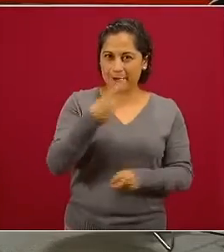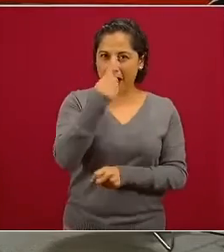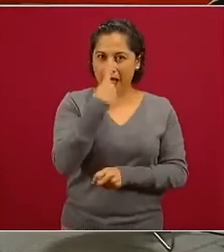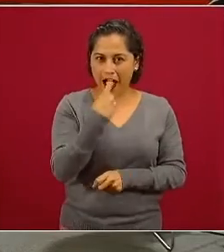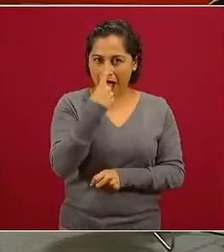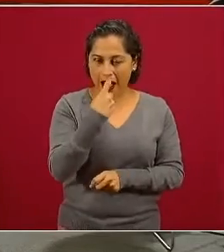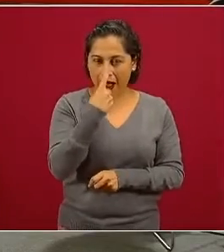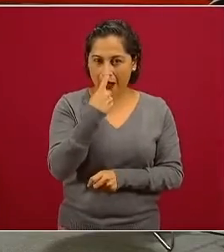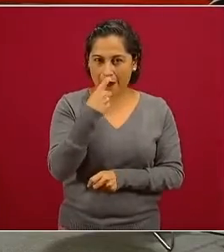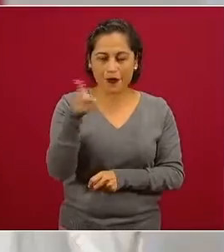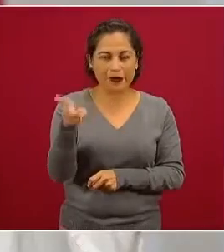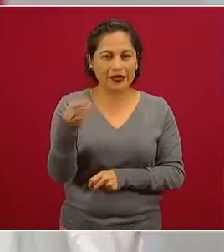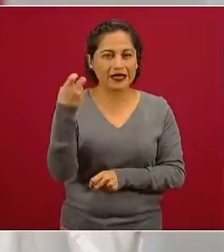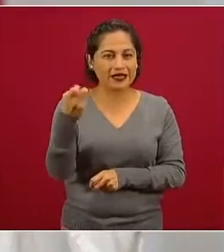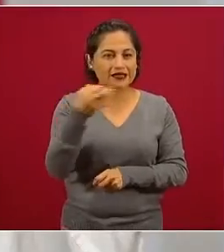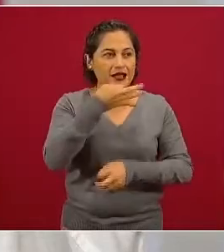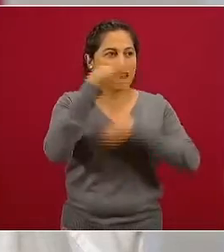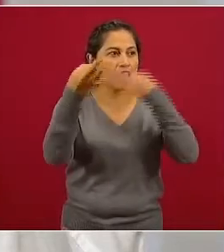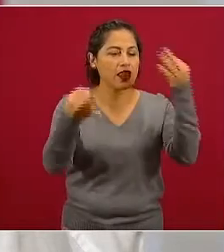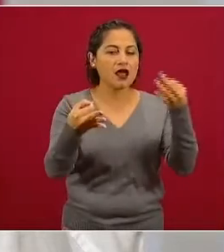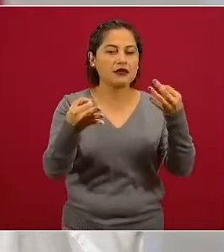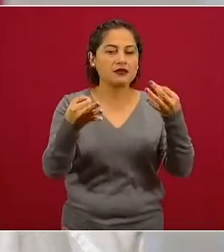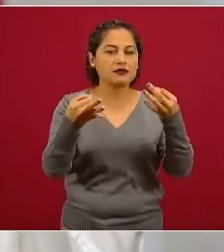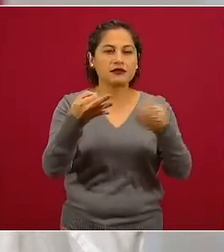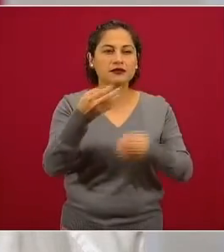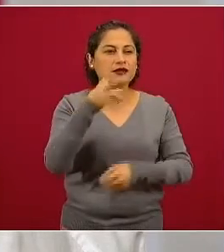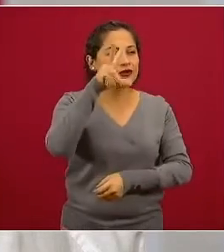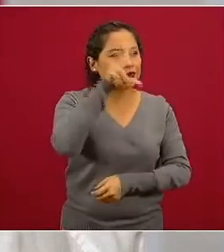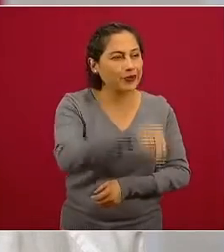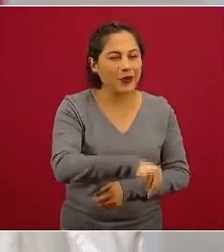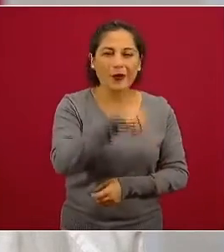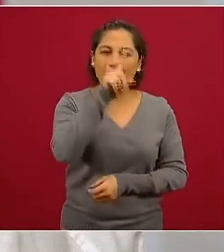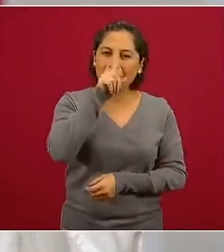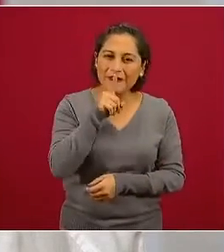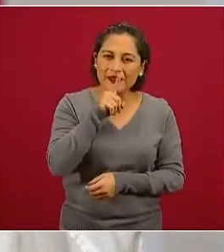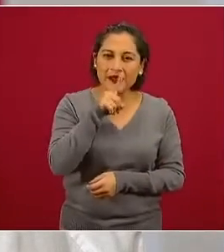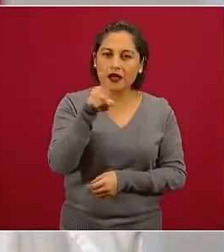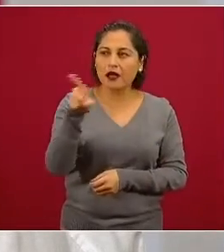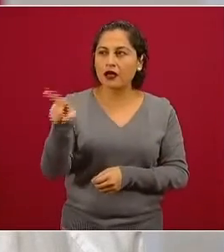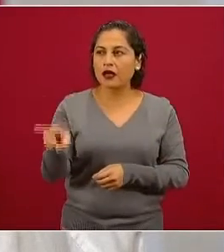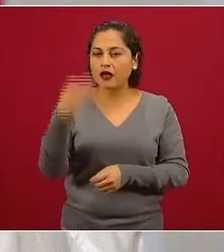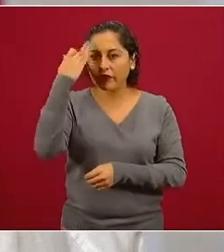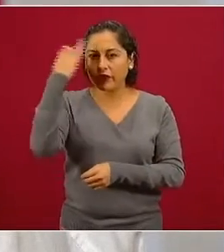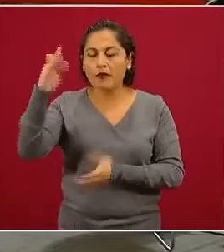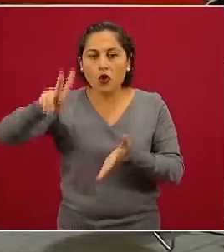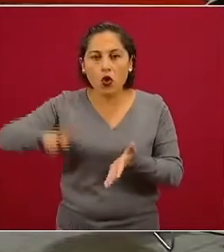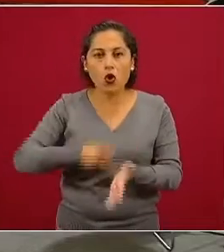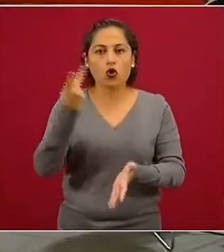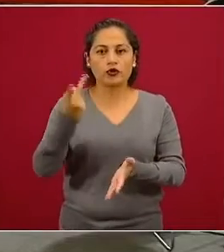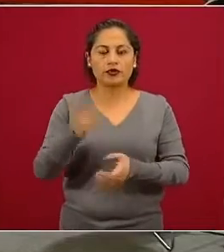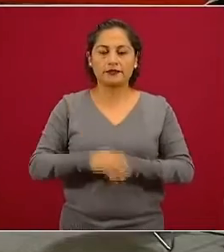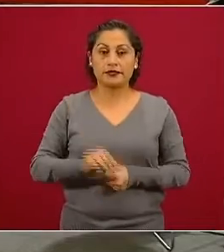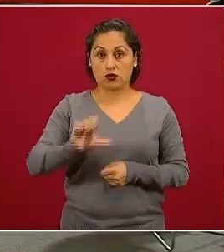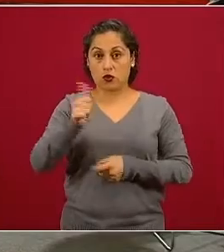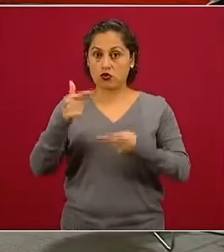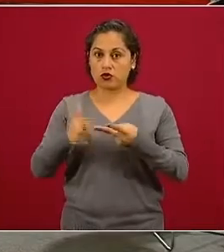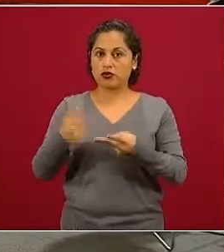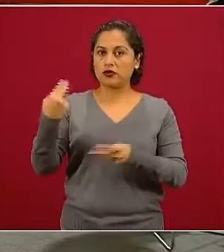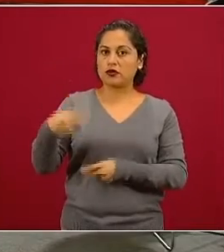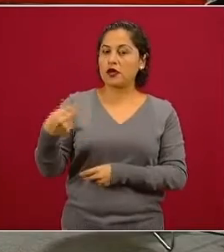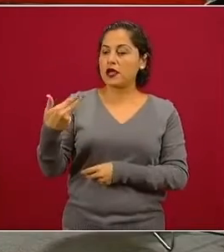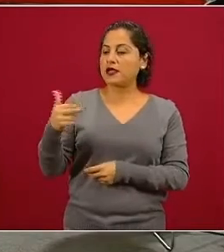con nivel científico tardamos un poquito más. Lo que observamos también es que hay como un reciclamiento